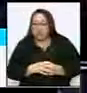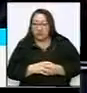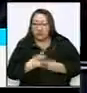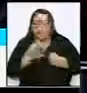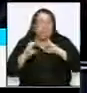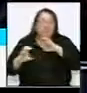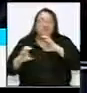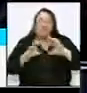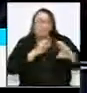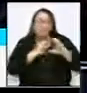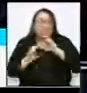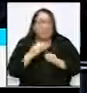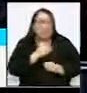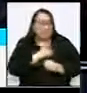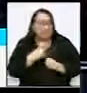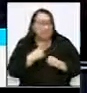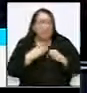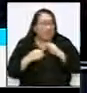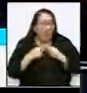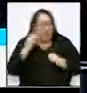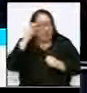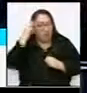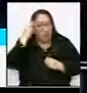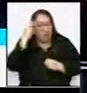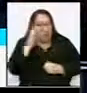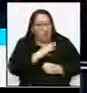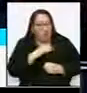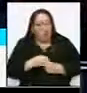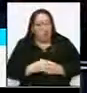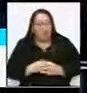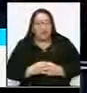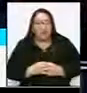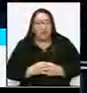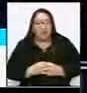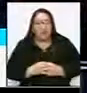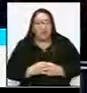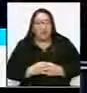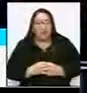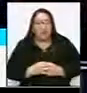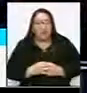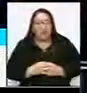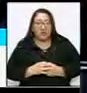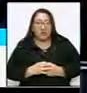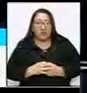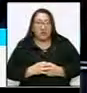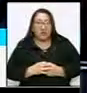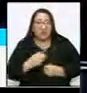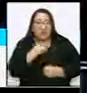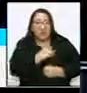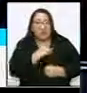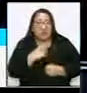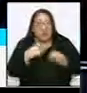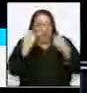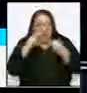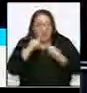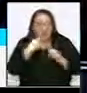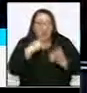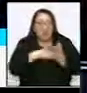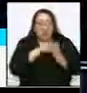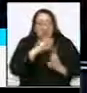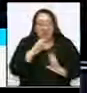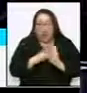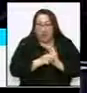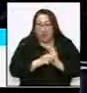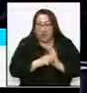discutir al Ejecutivo, discutir las políticas gubernamentales del Ejecutivo, el Ejecutivo, de acuerdo al proyecto,